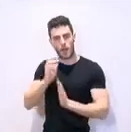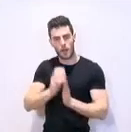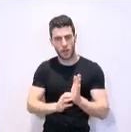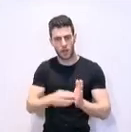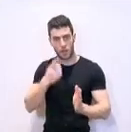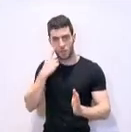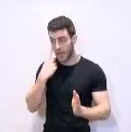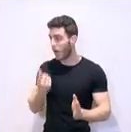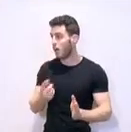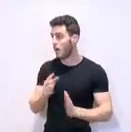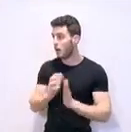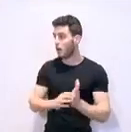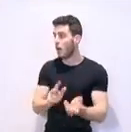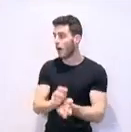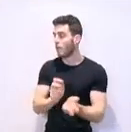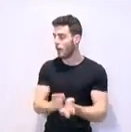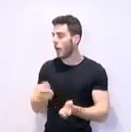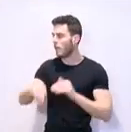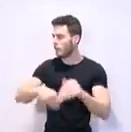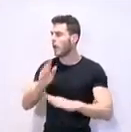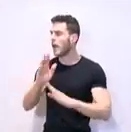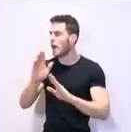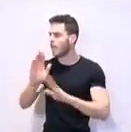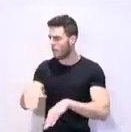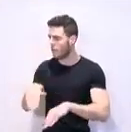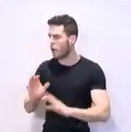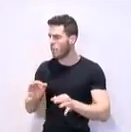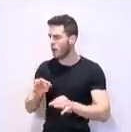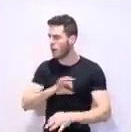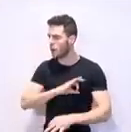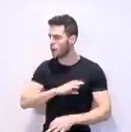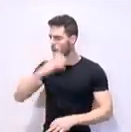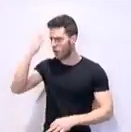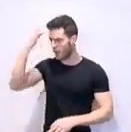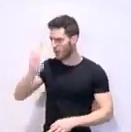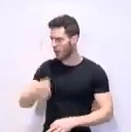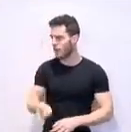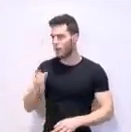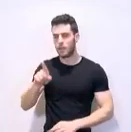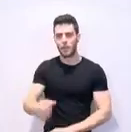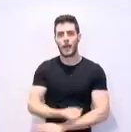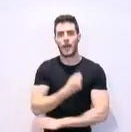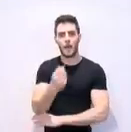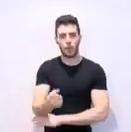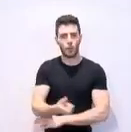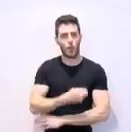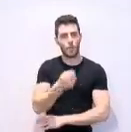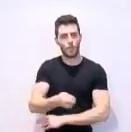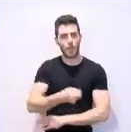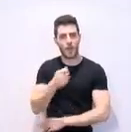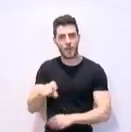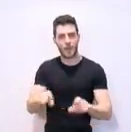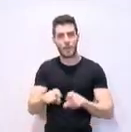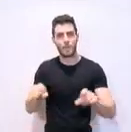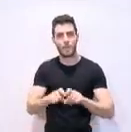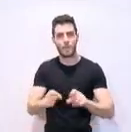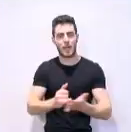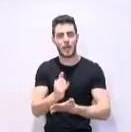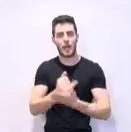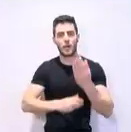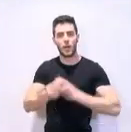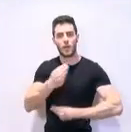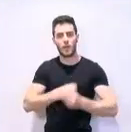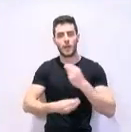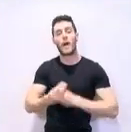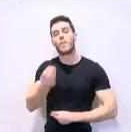incentivos fiscales, esa la votarán a favor, señor Reyes, y el apoyo financiero a las empresas agroalimentarias y de consumo bajo formas